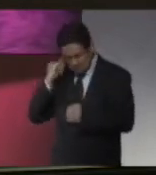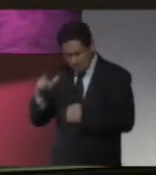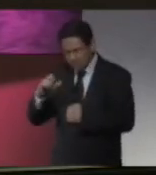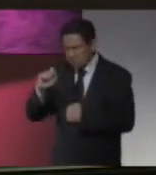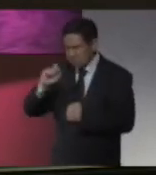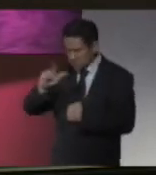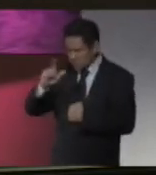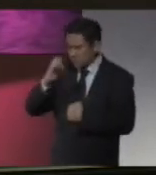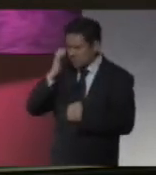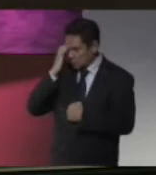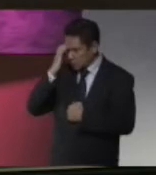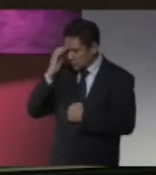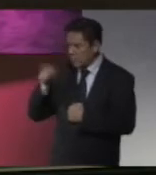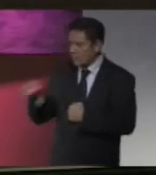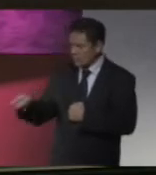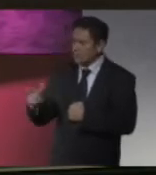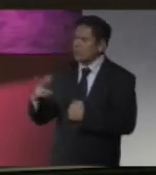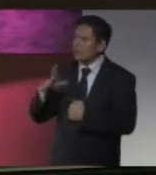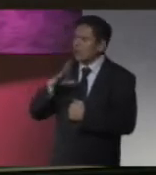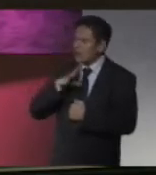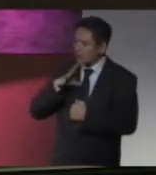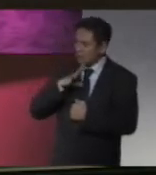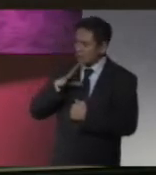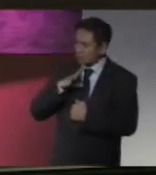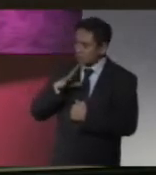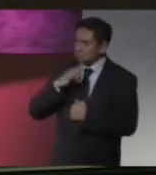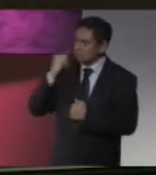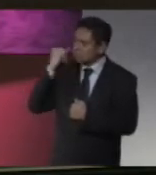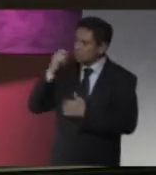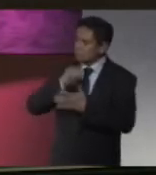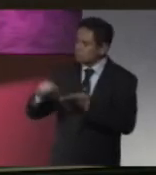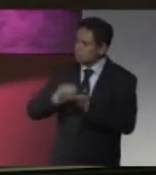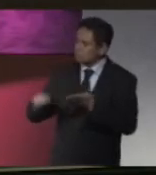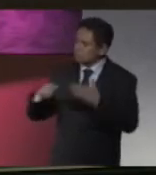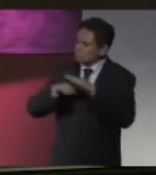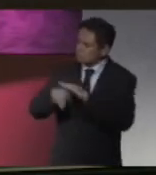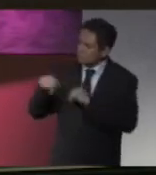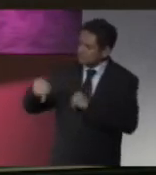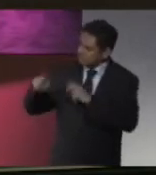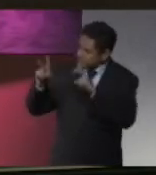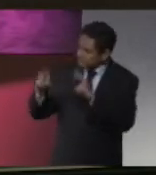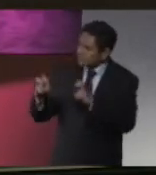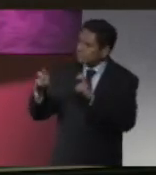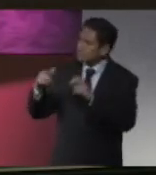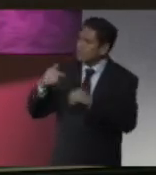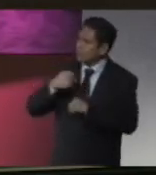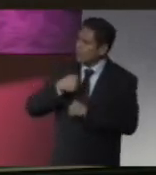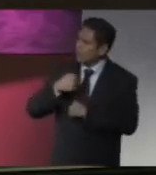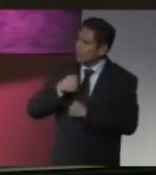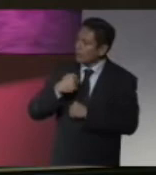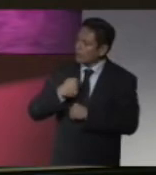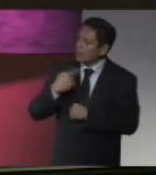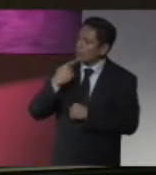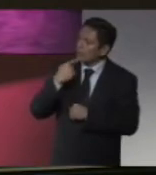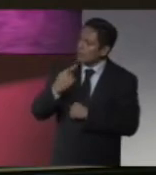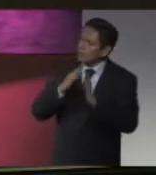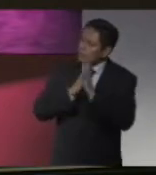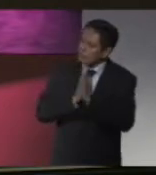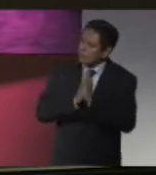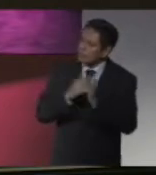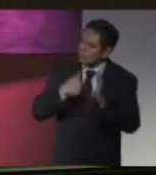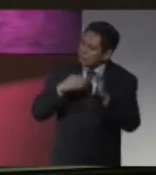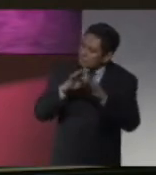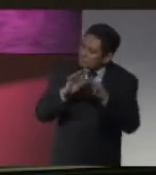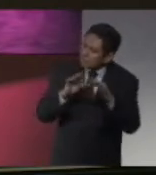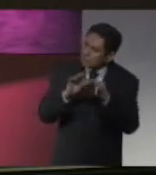mucha profundidad. Hay mucha literatura sobre este tema. Por lo tanto, yo les pido que mis palabras las escuchen, pues